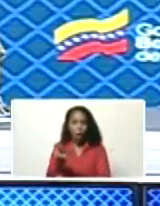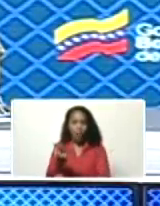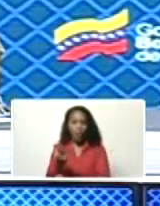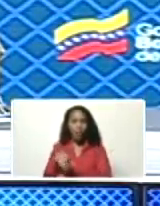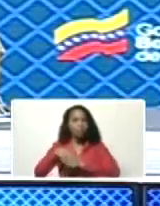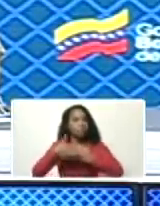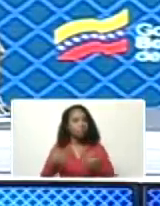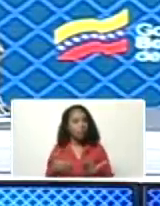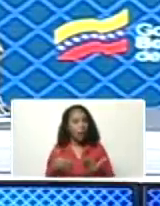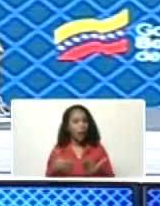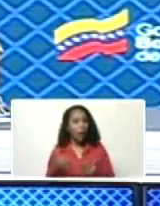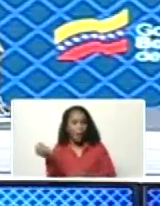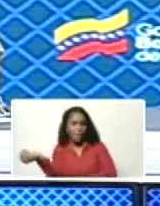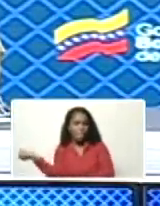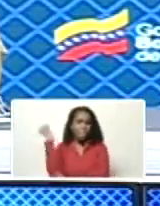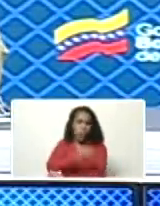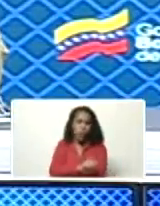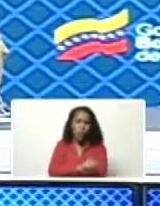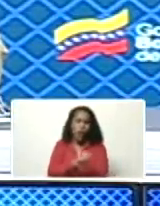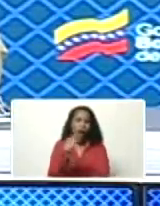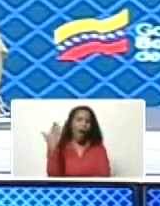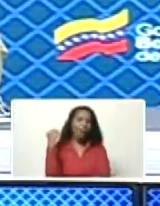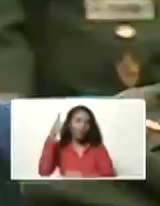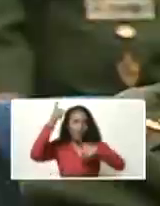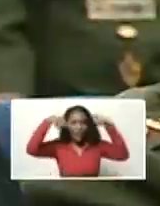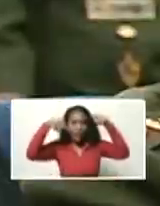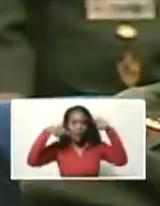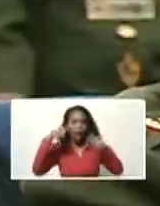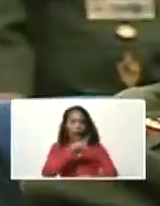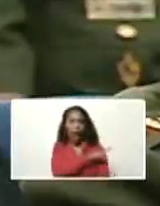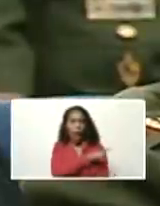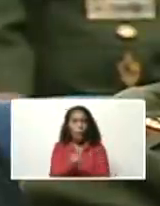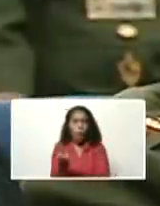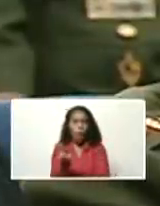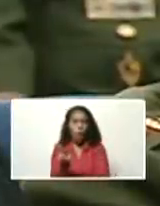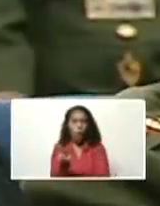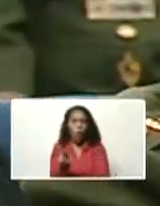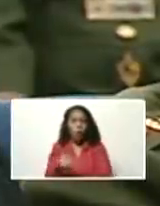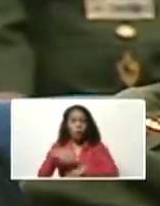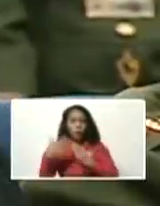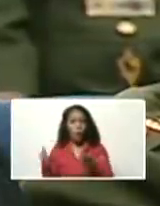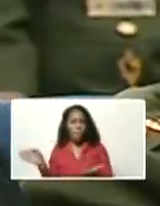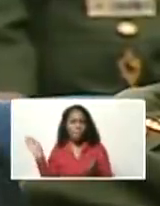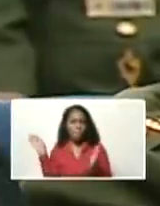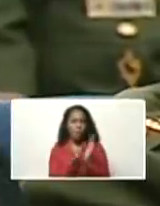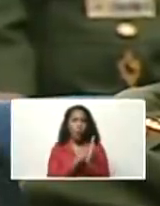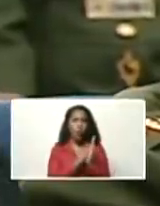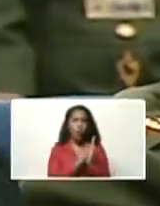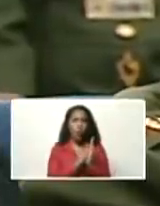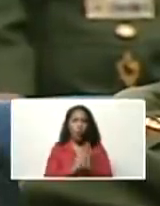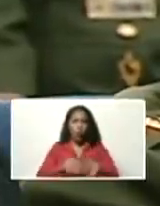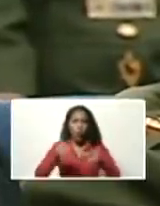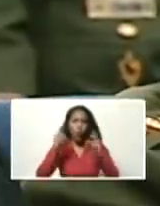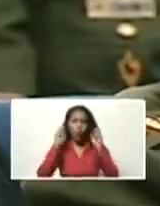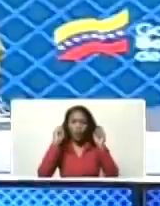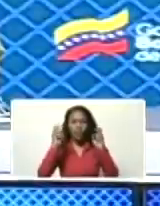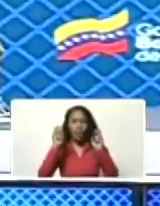de derrocar al comandante Hugo Chávez, a la orden de imponer un régimen